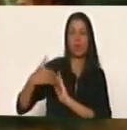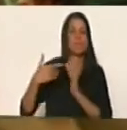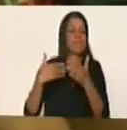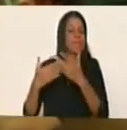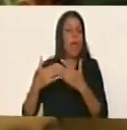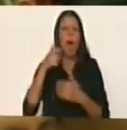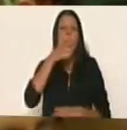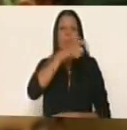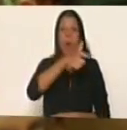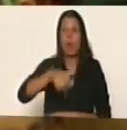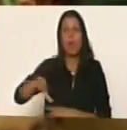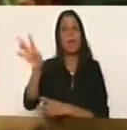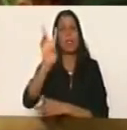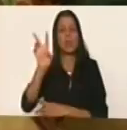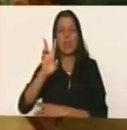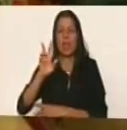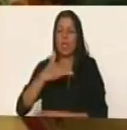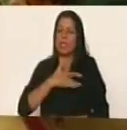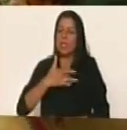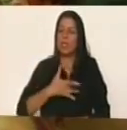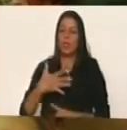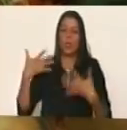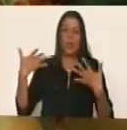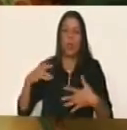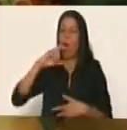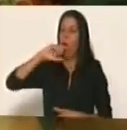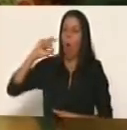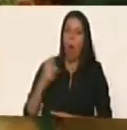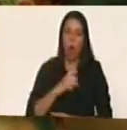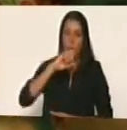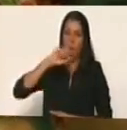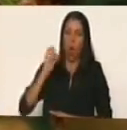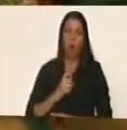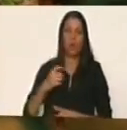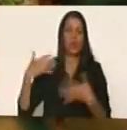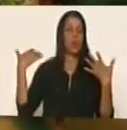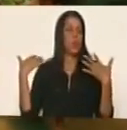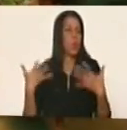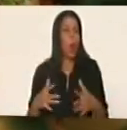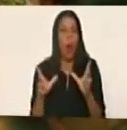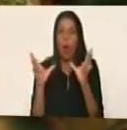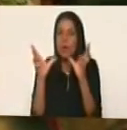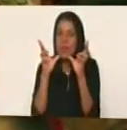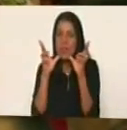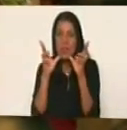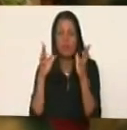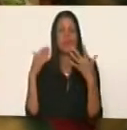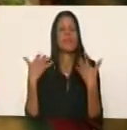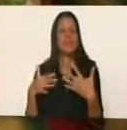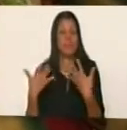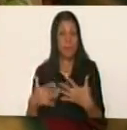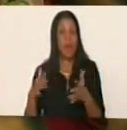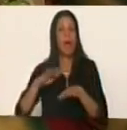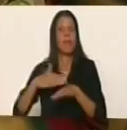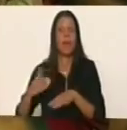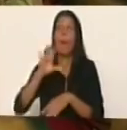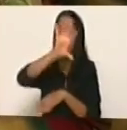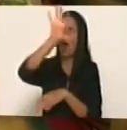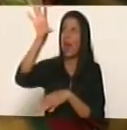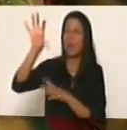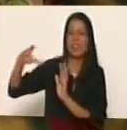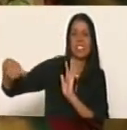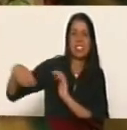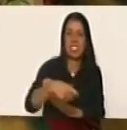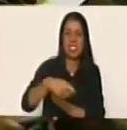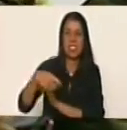que el odio es más allá de lo que podamos expresar, porque han vulnerado los derechos de todos